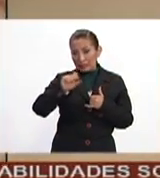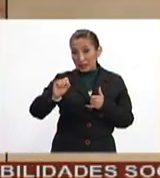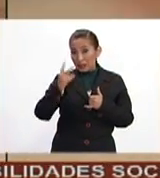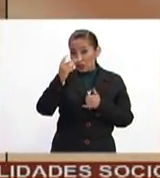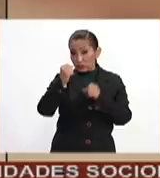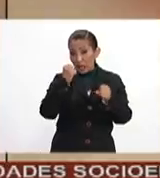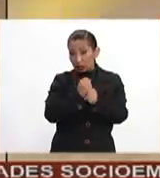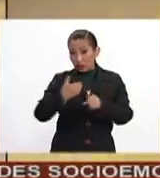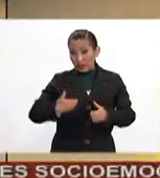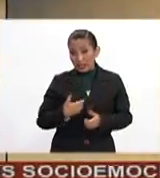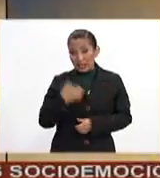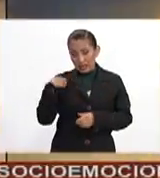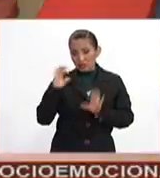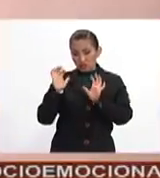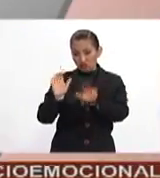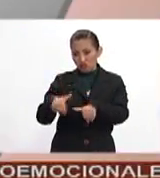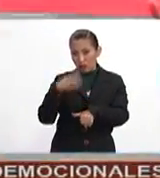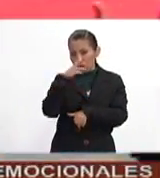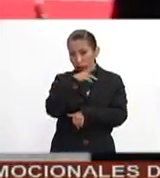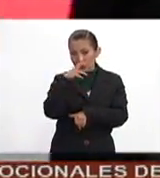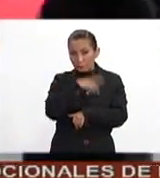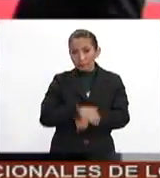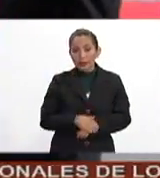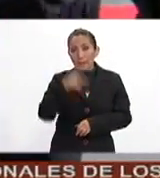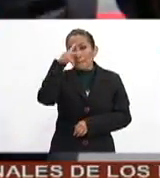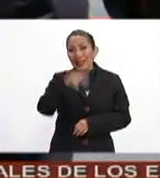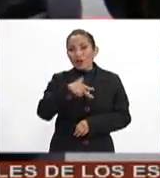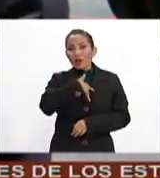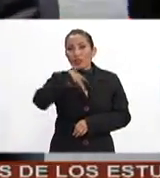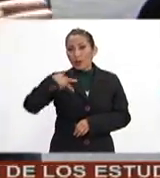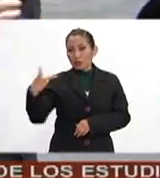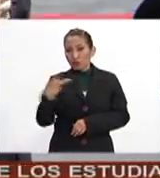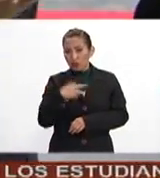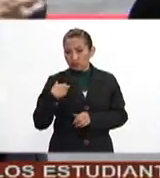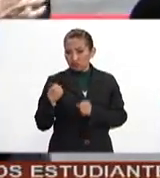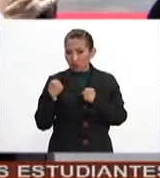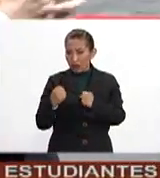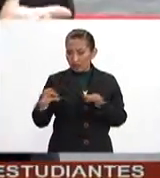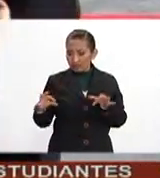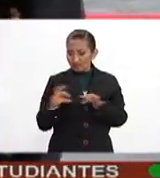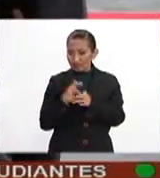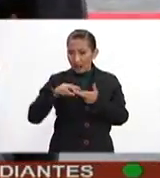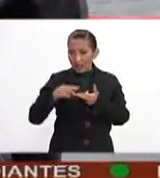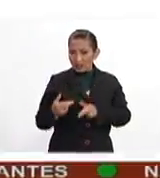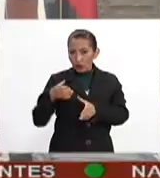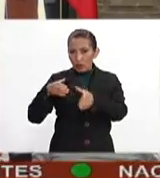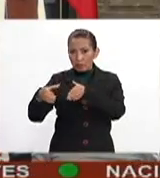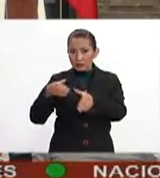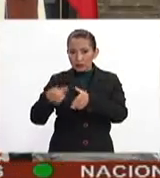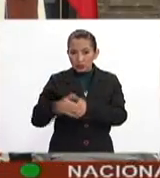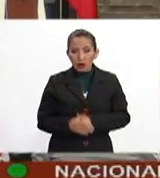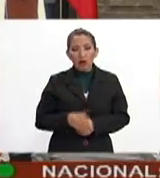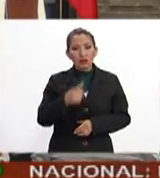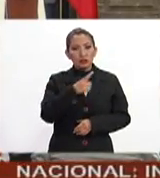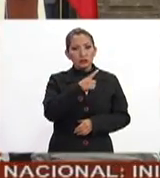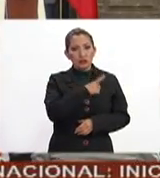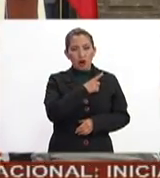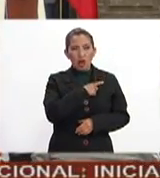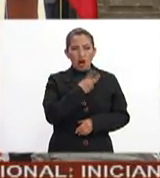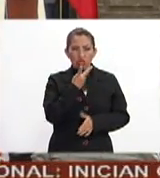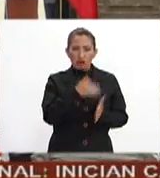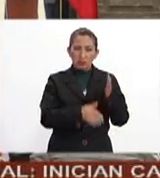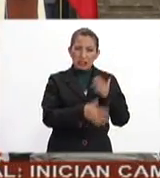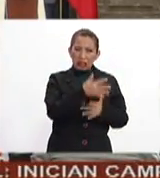años y nacionalizado ruso. México y Dinamarca fortalecen sus relaciones comerciales. Solamente entre